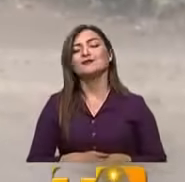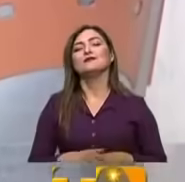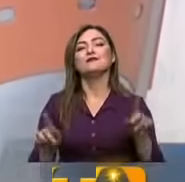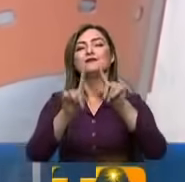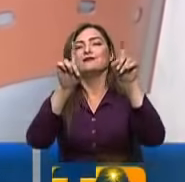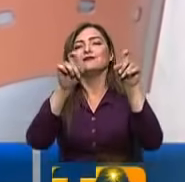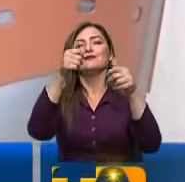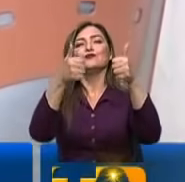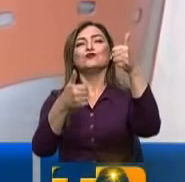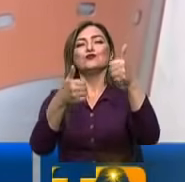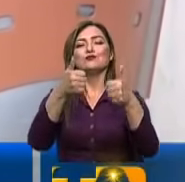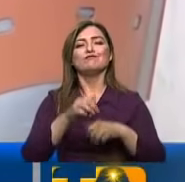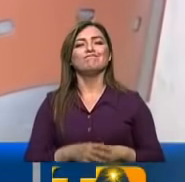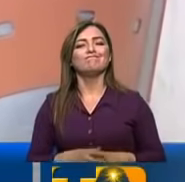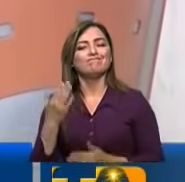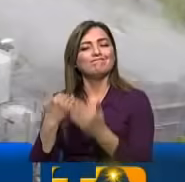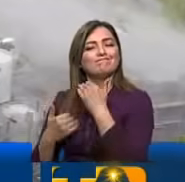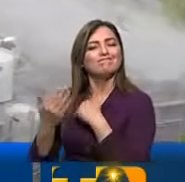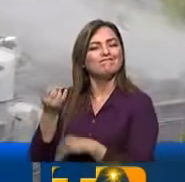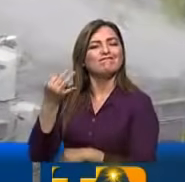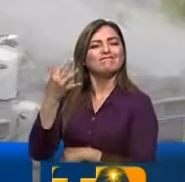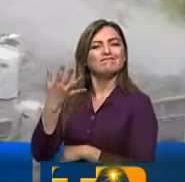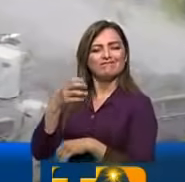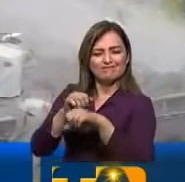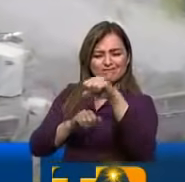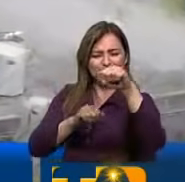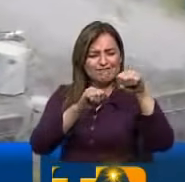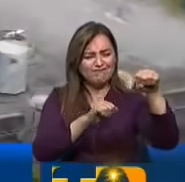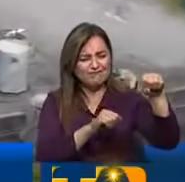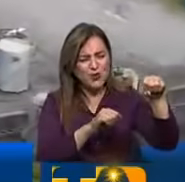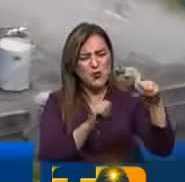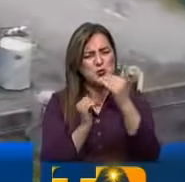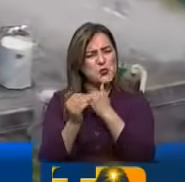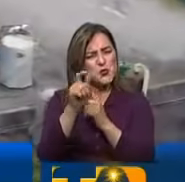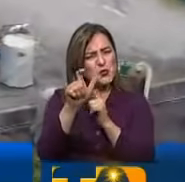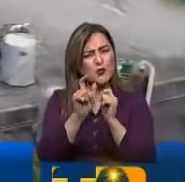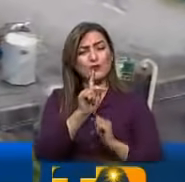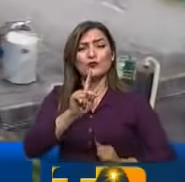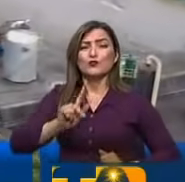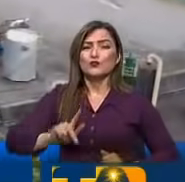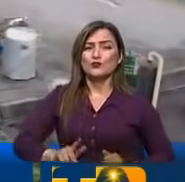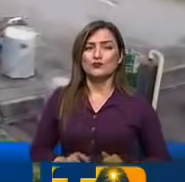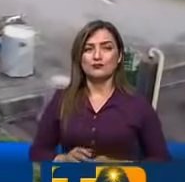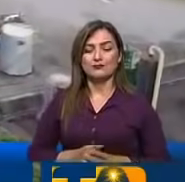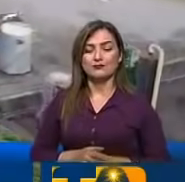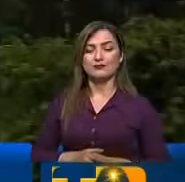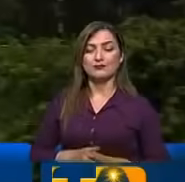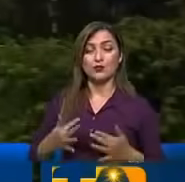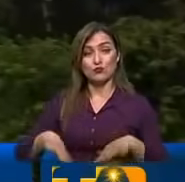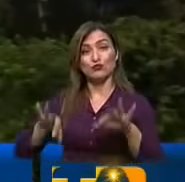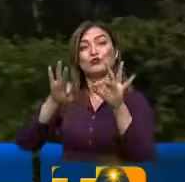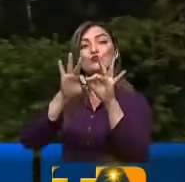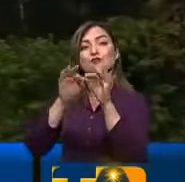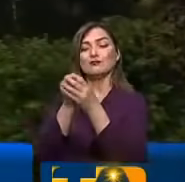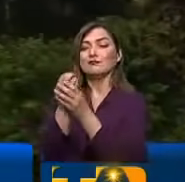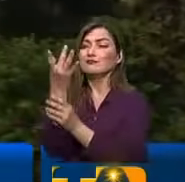pregunta correcta es, ¿cuántas historias se pueden encontrar? Los mecheros son un elemento omnipresente en el